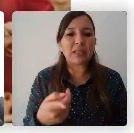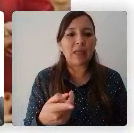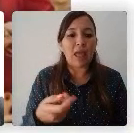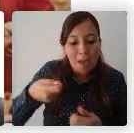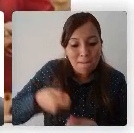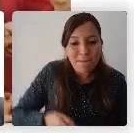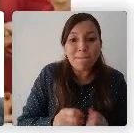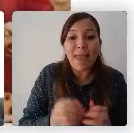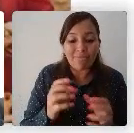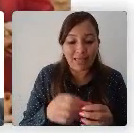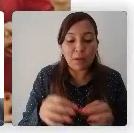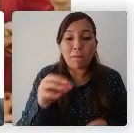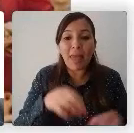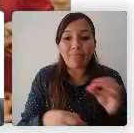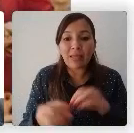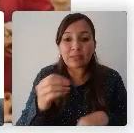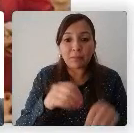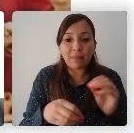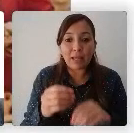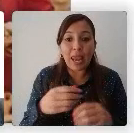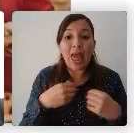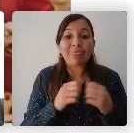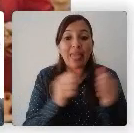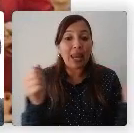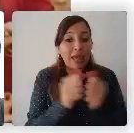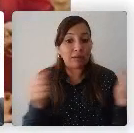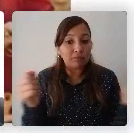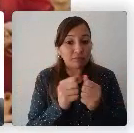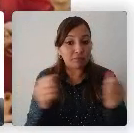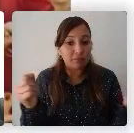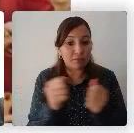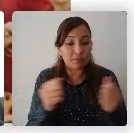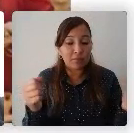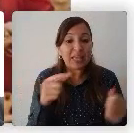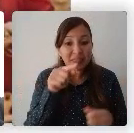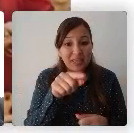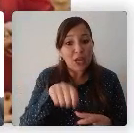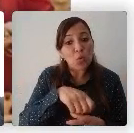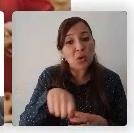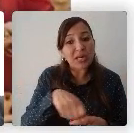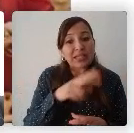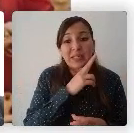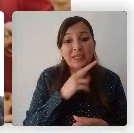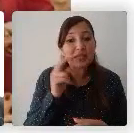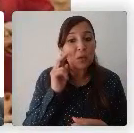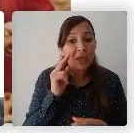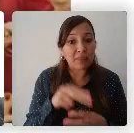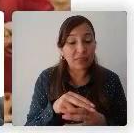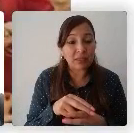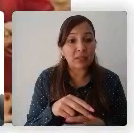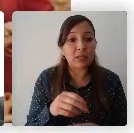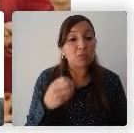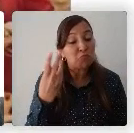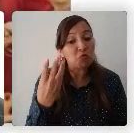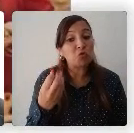plantas medicinales, el tema de los textiles. Y tienen un restaurante muy interesante en la comunidad de Chavoitire, en